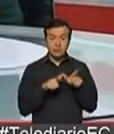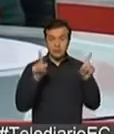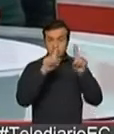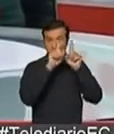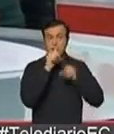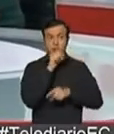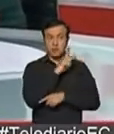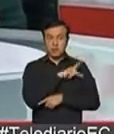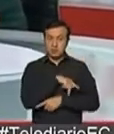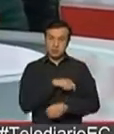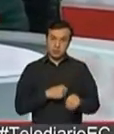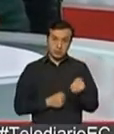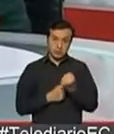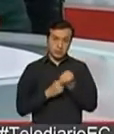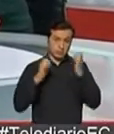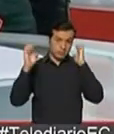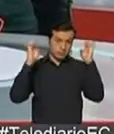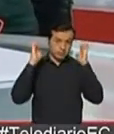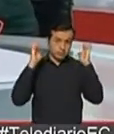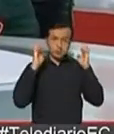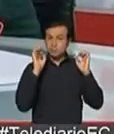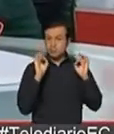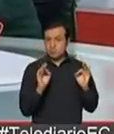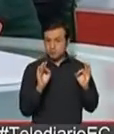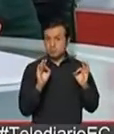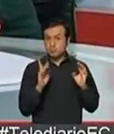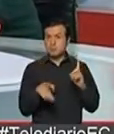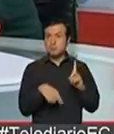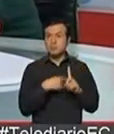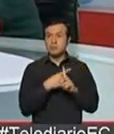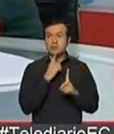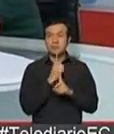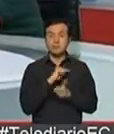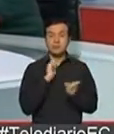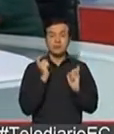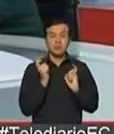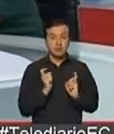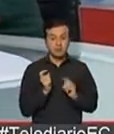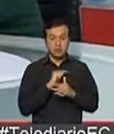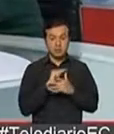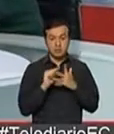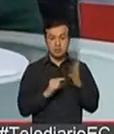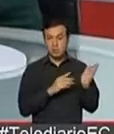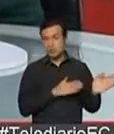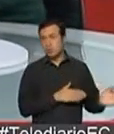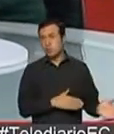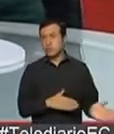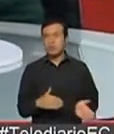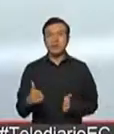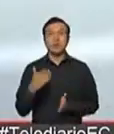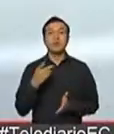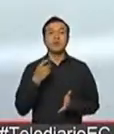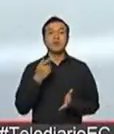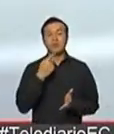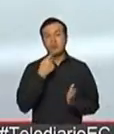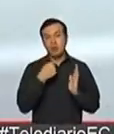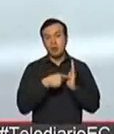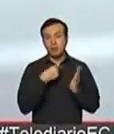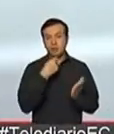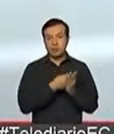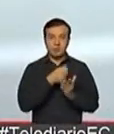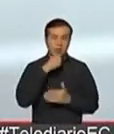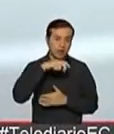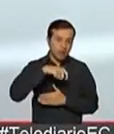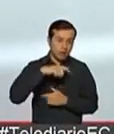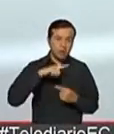que apoya estas buenas estrategias, estas buenas prácticas, cambiando además sistemas en el tema del consumo de agua potable, el